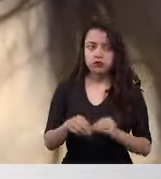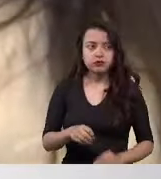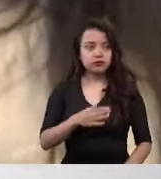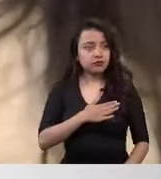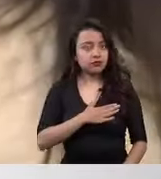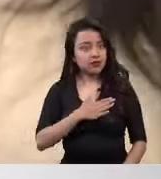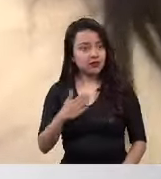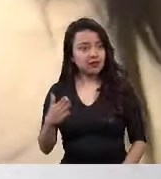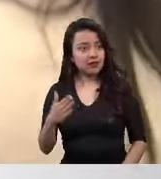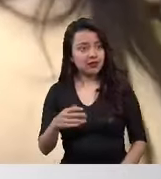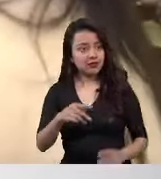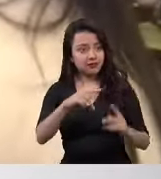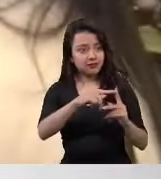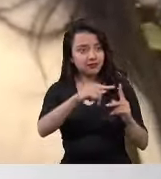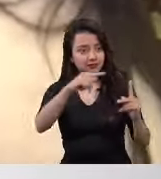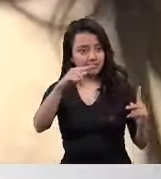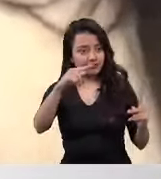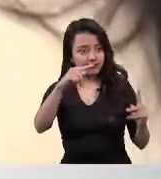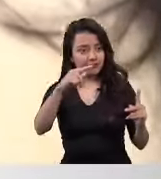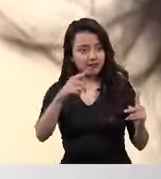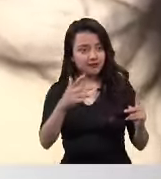QR Bancolombia.